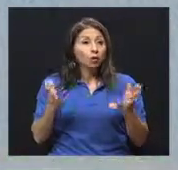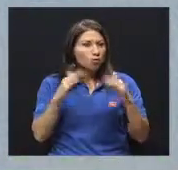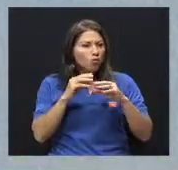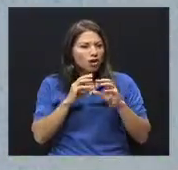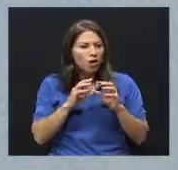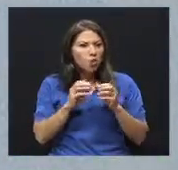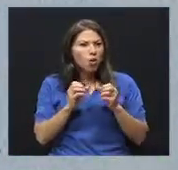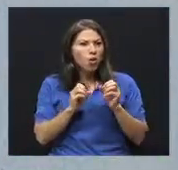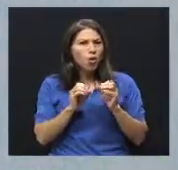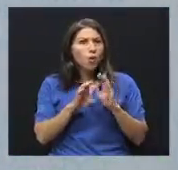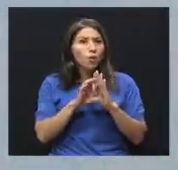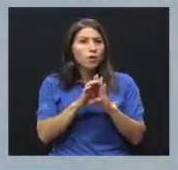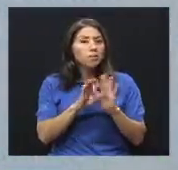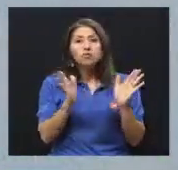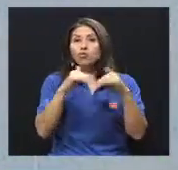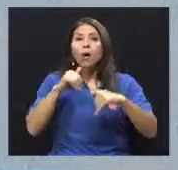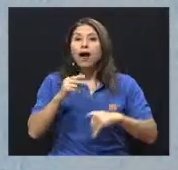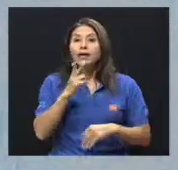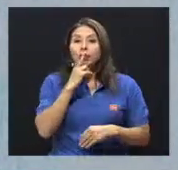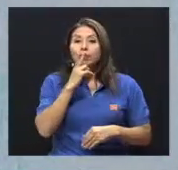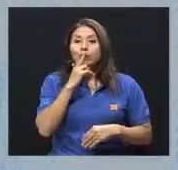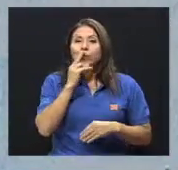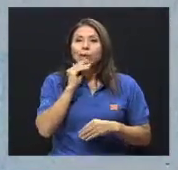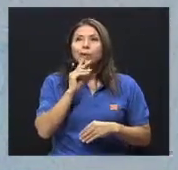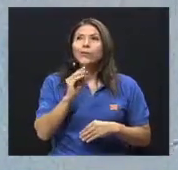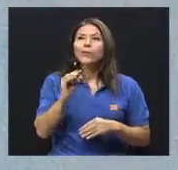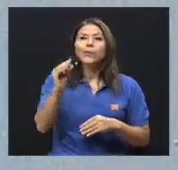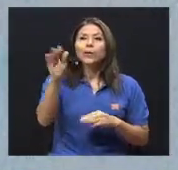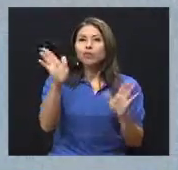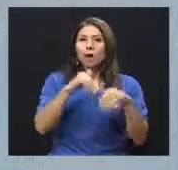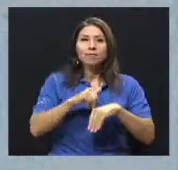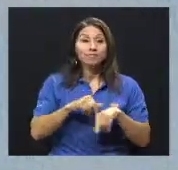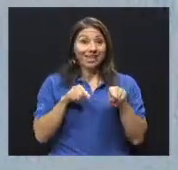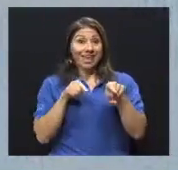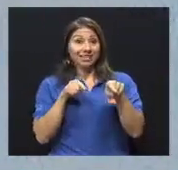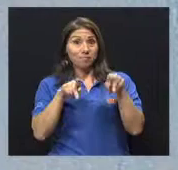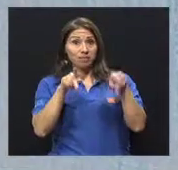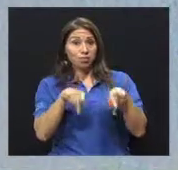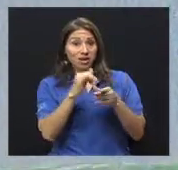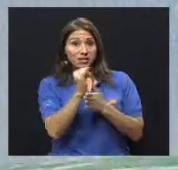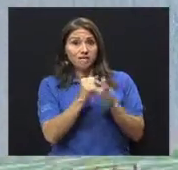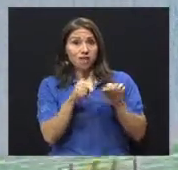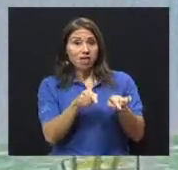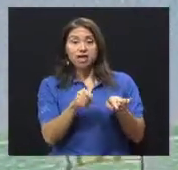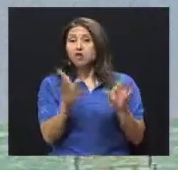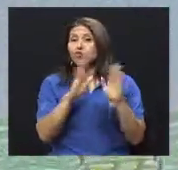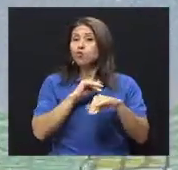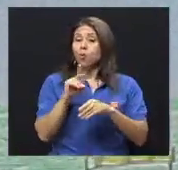no hay como humo. Ajá, no hay humo de tabaco. Él no anda en drogas.